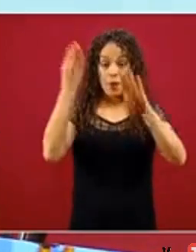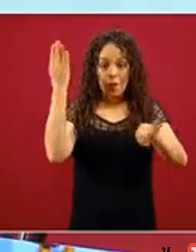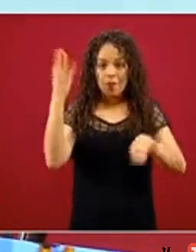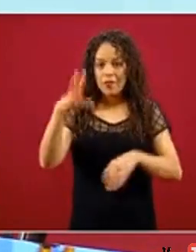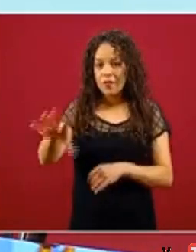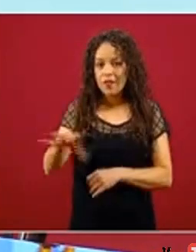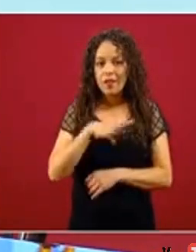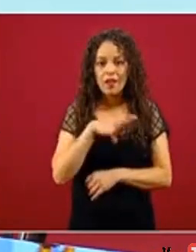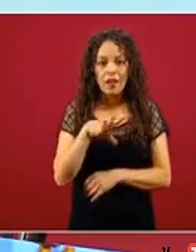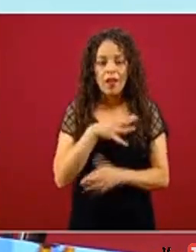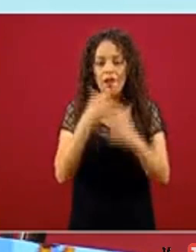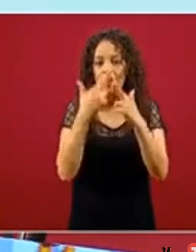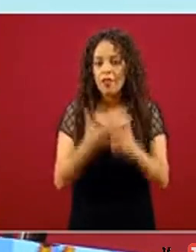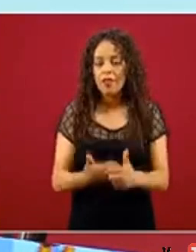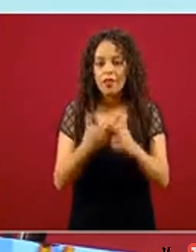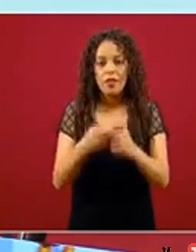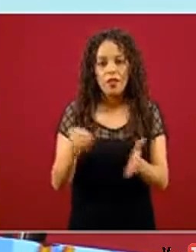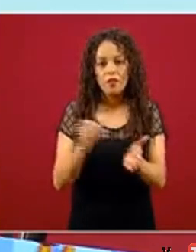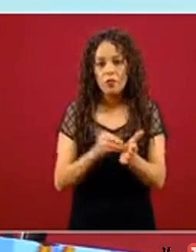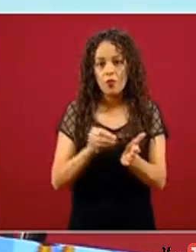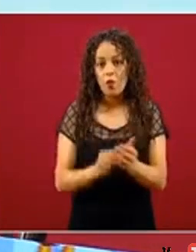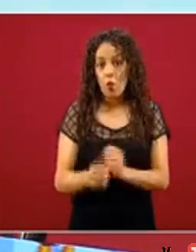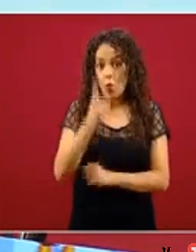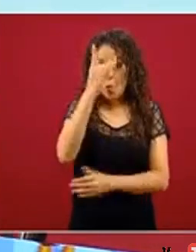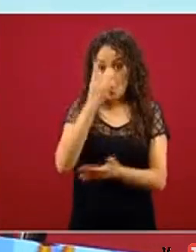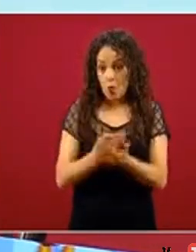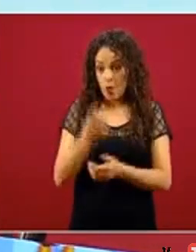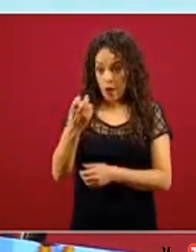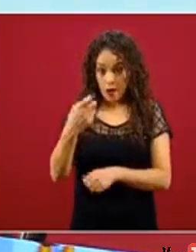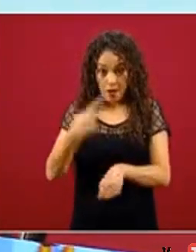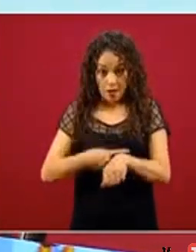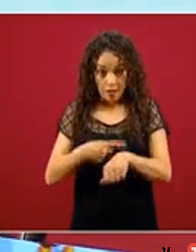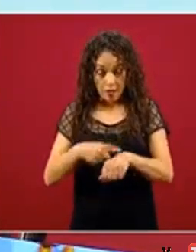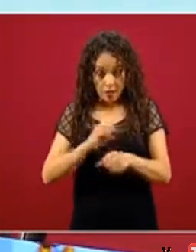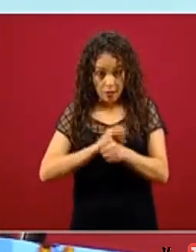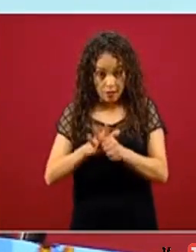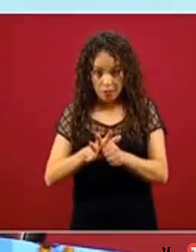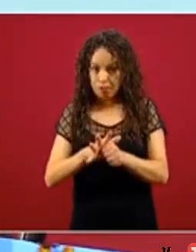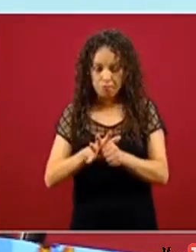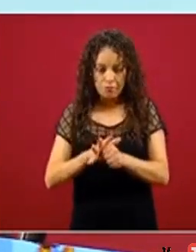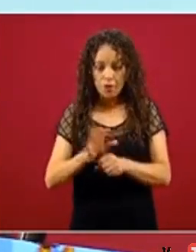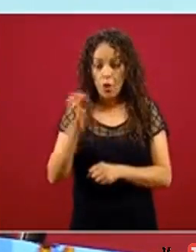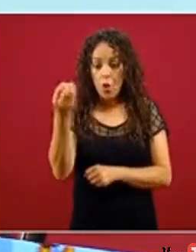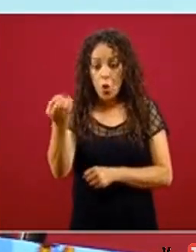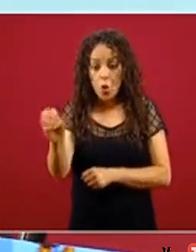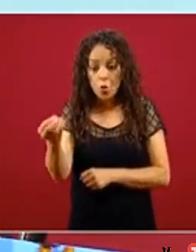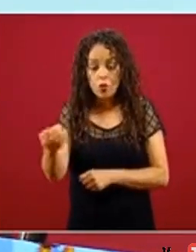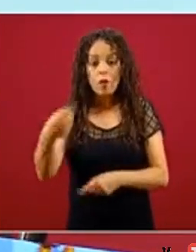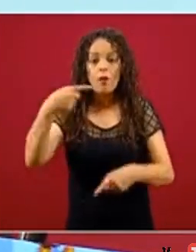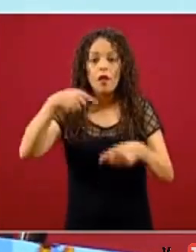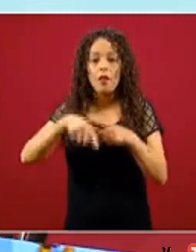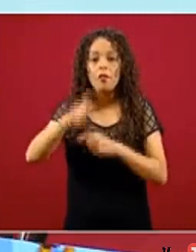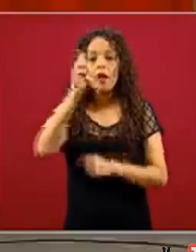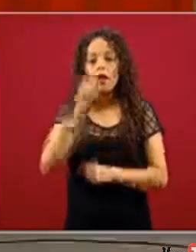para esta enfermedad, cuando empiece octubre, empezará también el riesgo epidémico de la influenza.